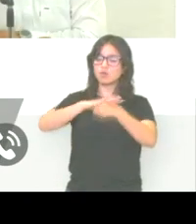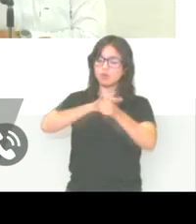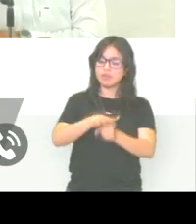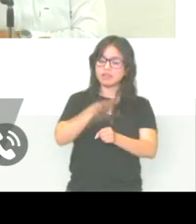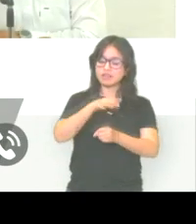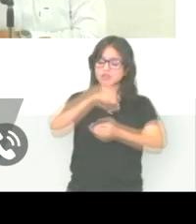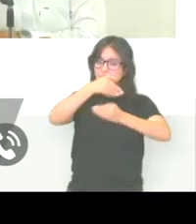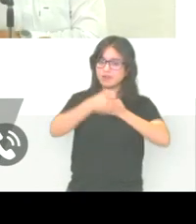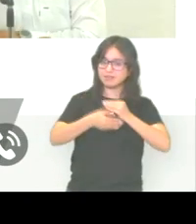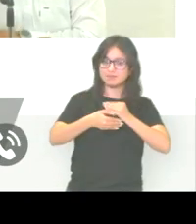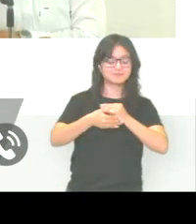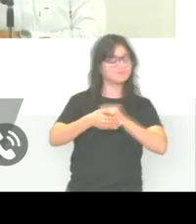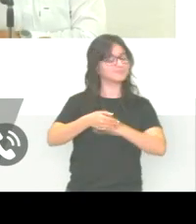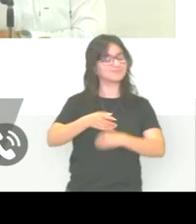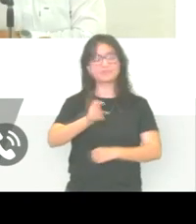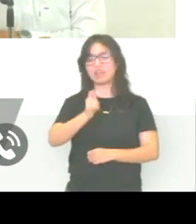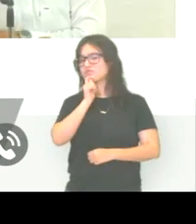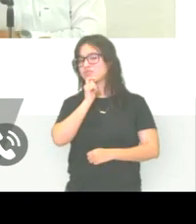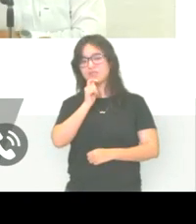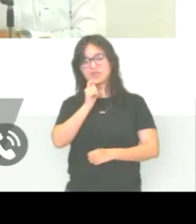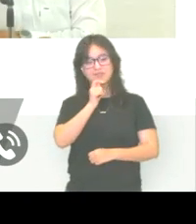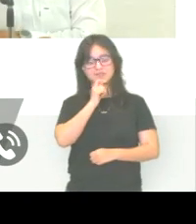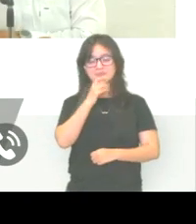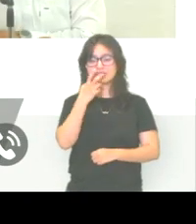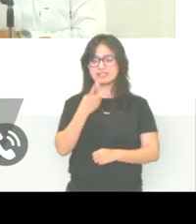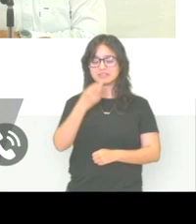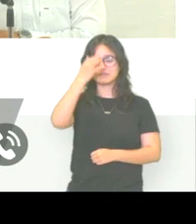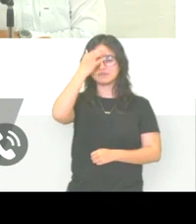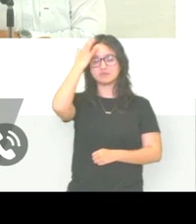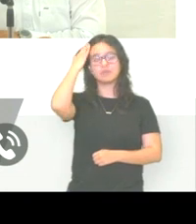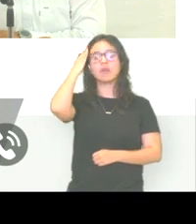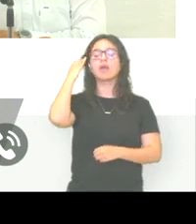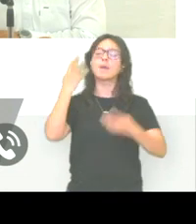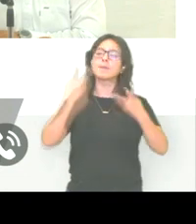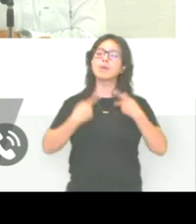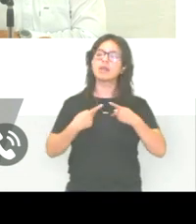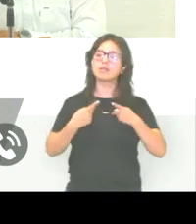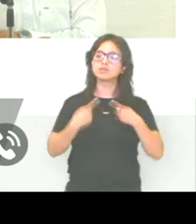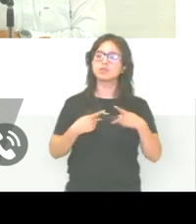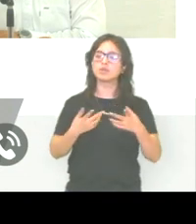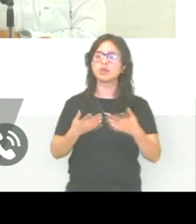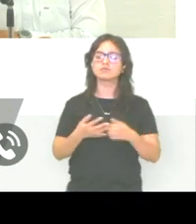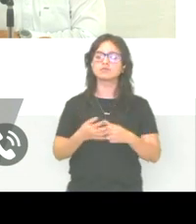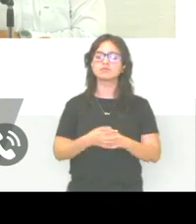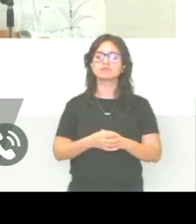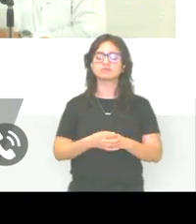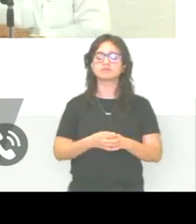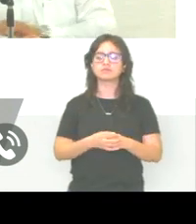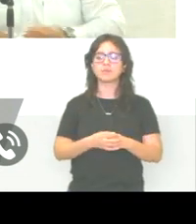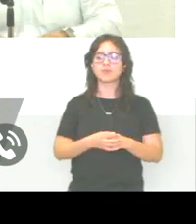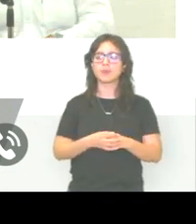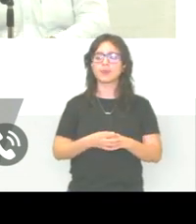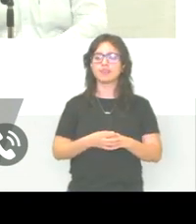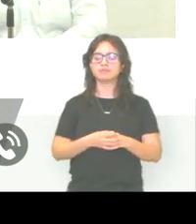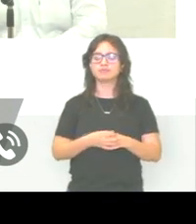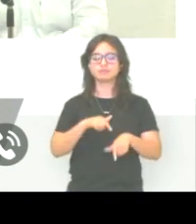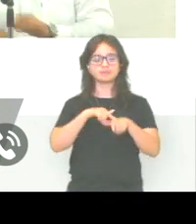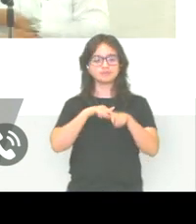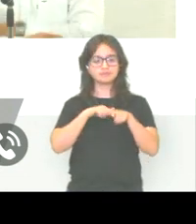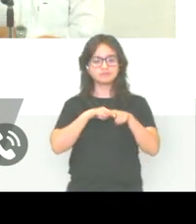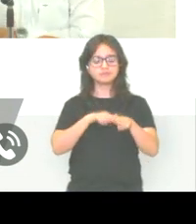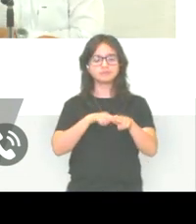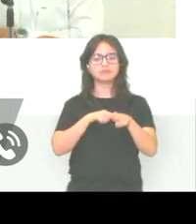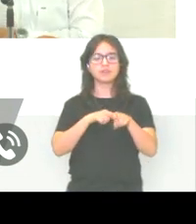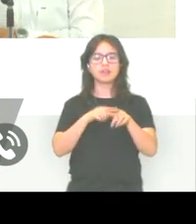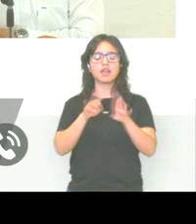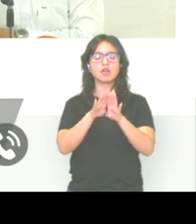esta epidemia no ha terminado, seguimos teniendo una cantidad, la mayor parte de la población pues continúa siendo